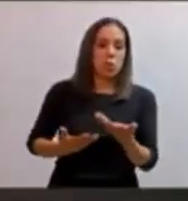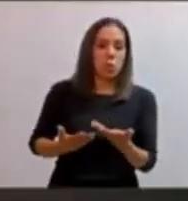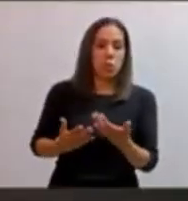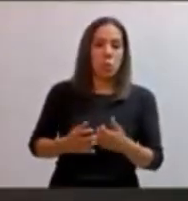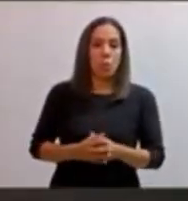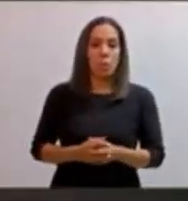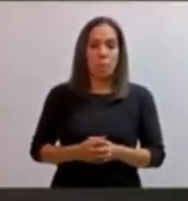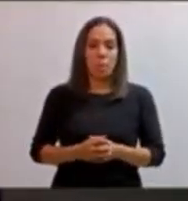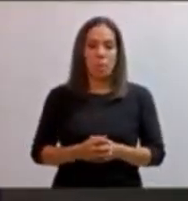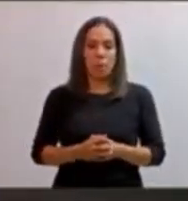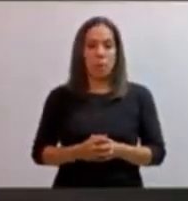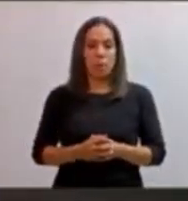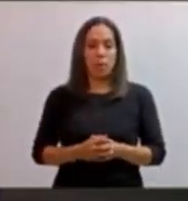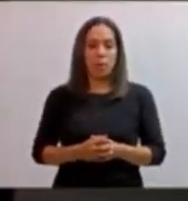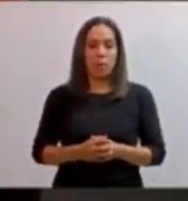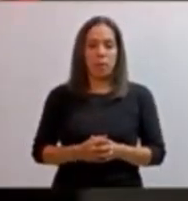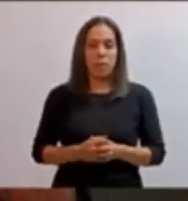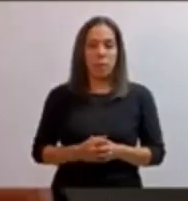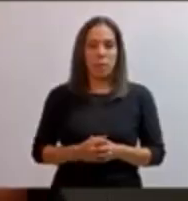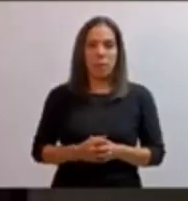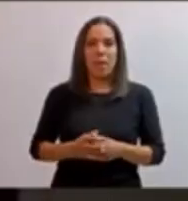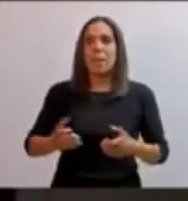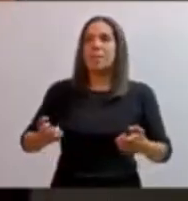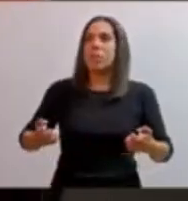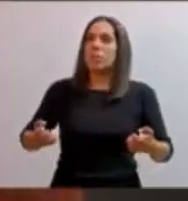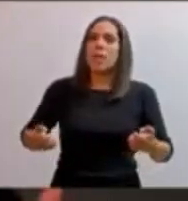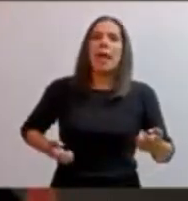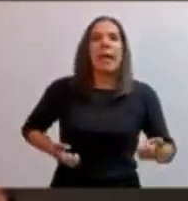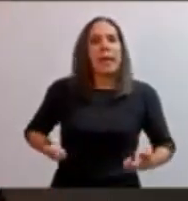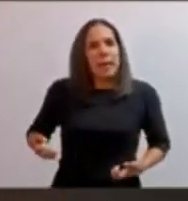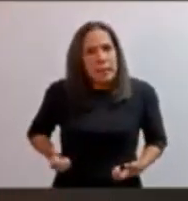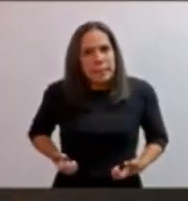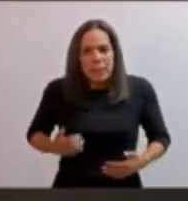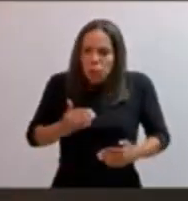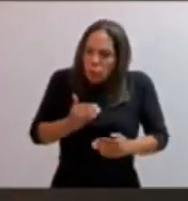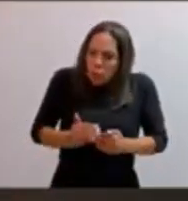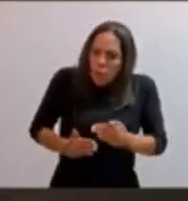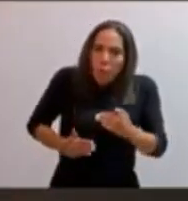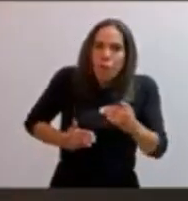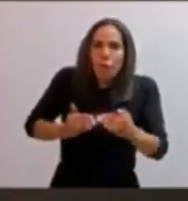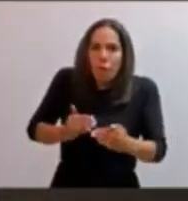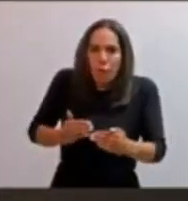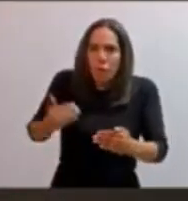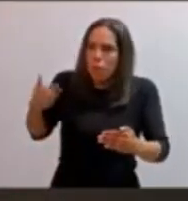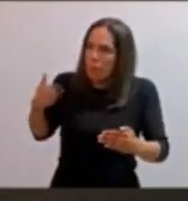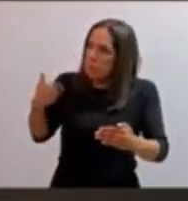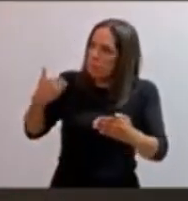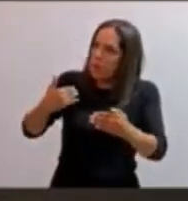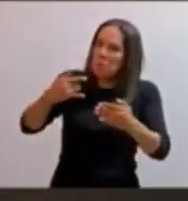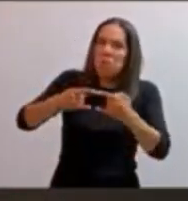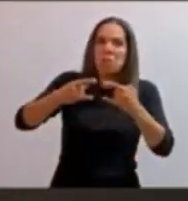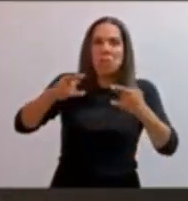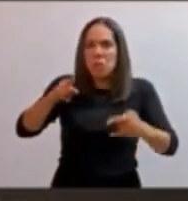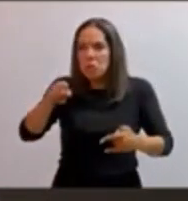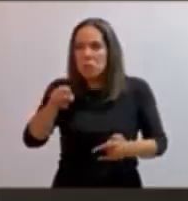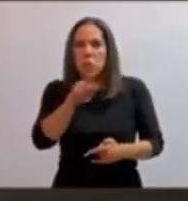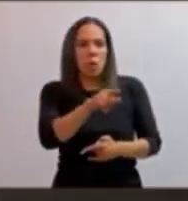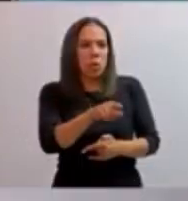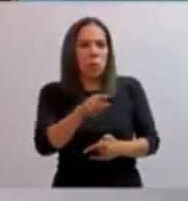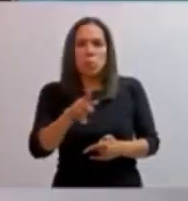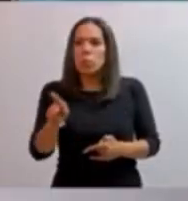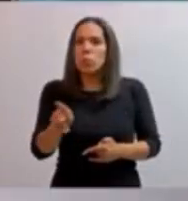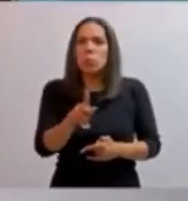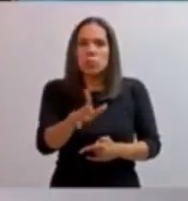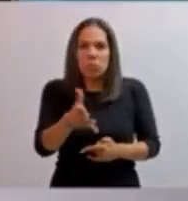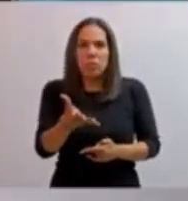remite a estos ejercicios y a estos procesos que ustedes han llevado para resignificar la